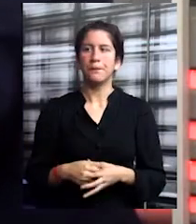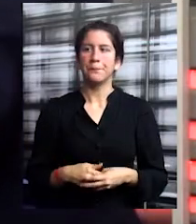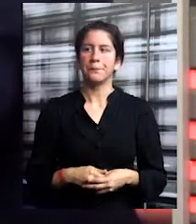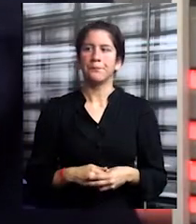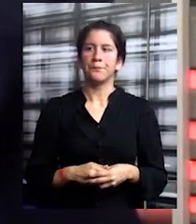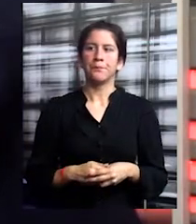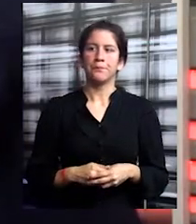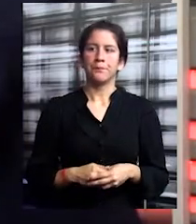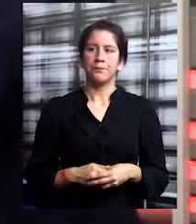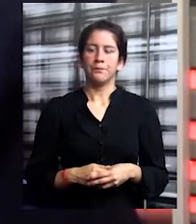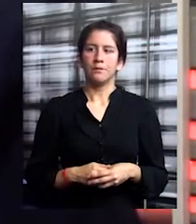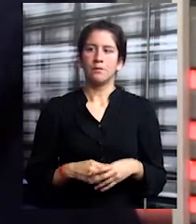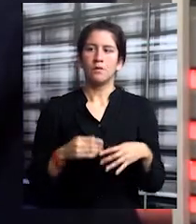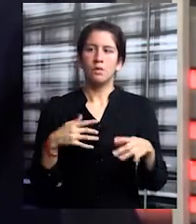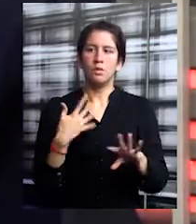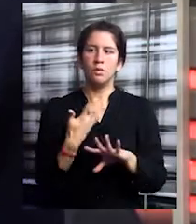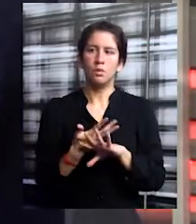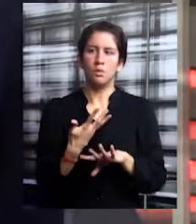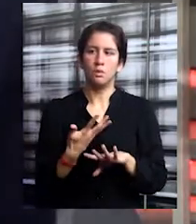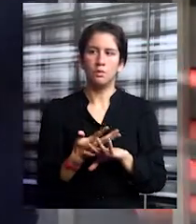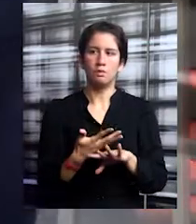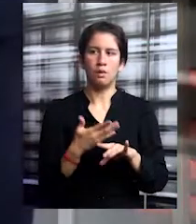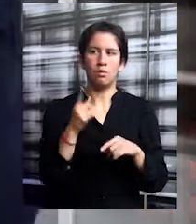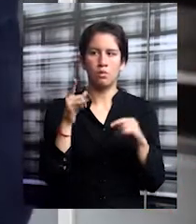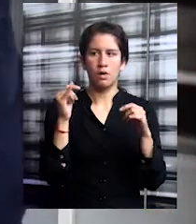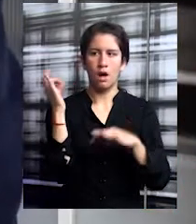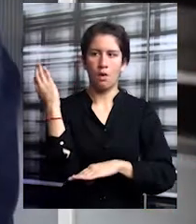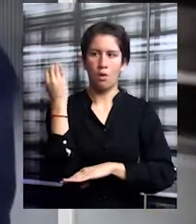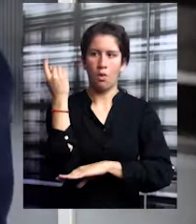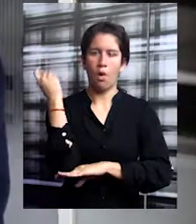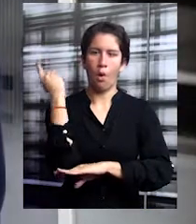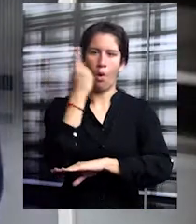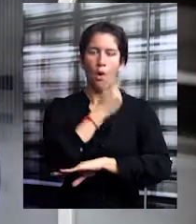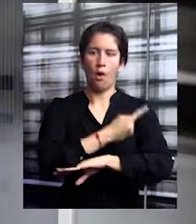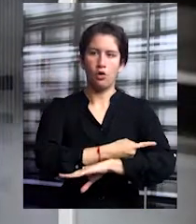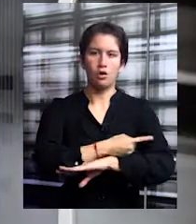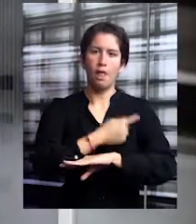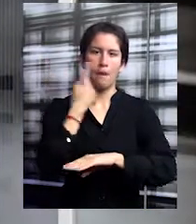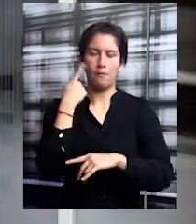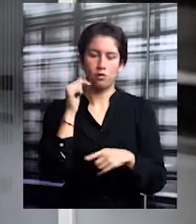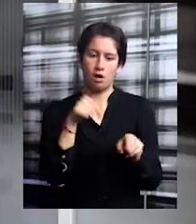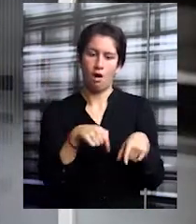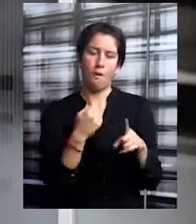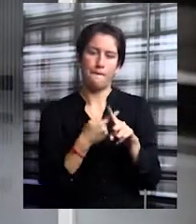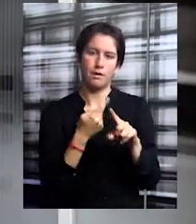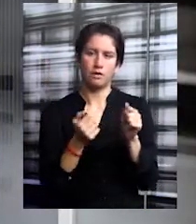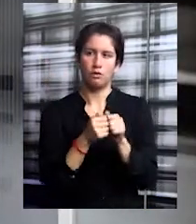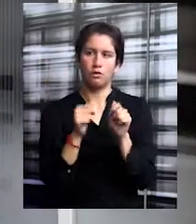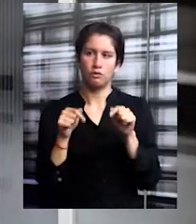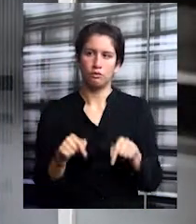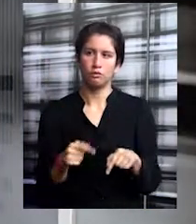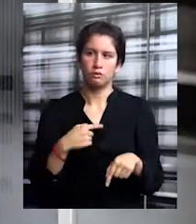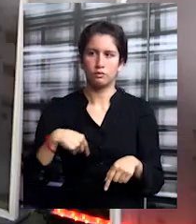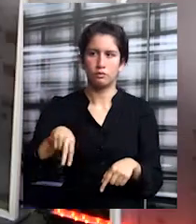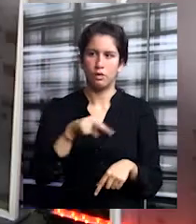tuvo el gesto, incluso en una jornada laboral, de poder estar conversando con nosotros. Y eso creo que es muy importante destacarlo para conocer la realidad de lo que está